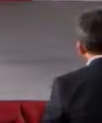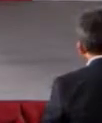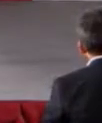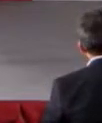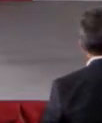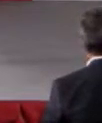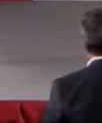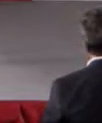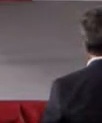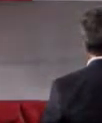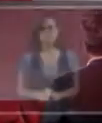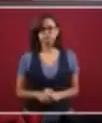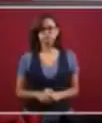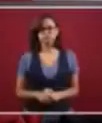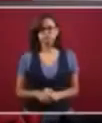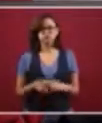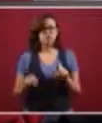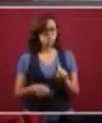posibilidad